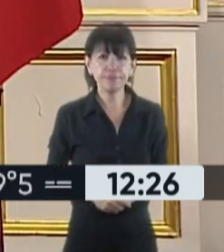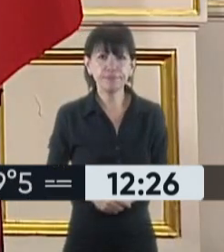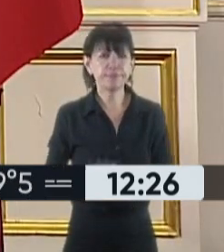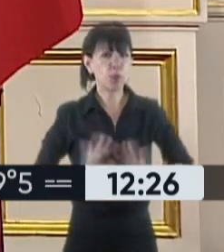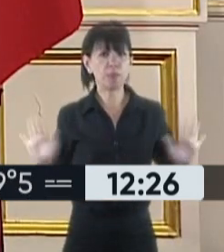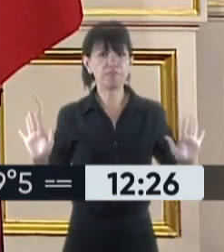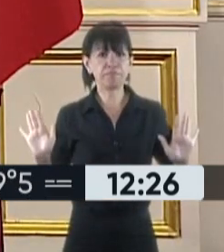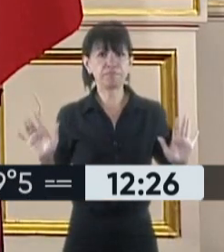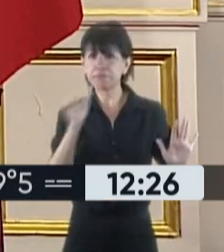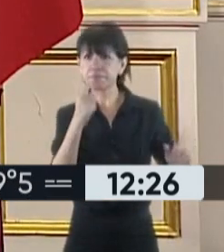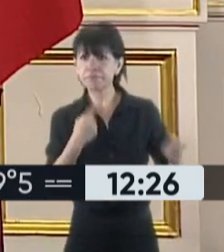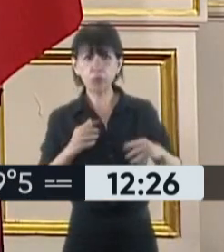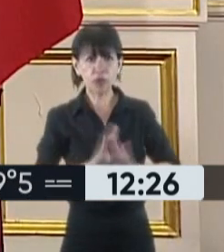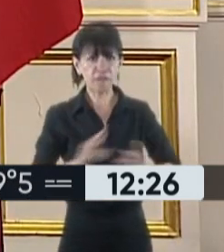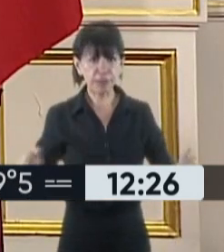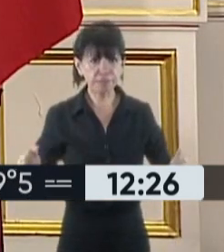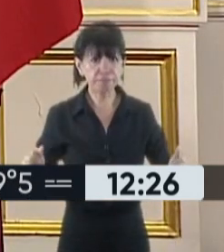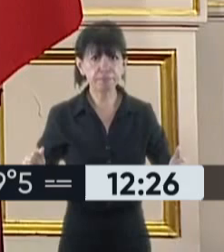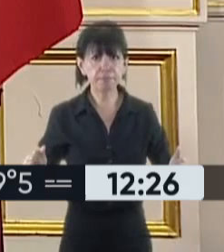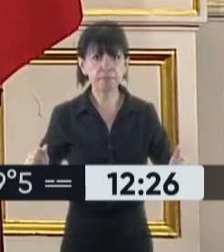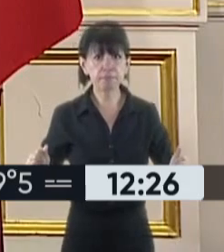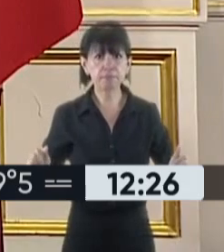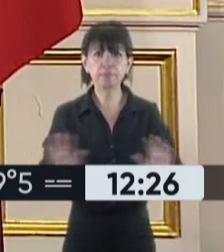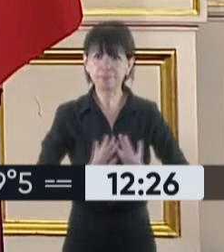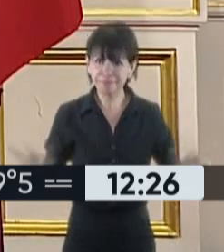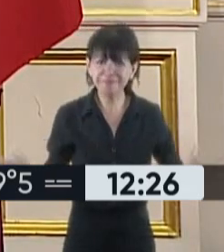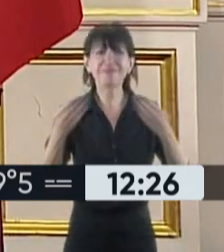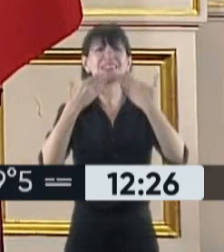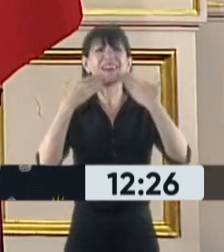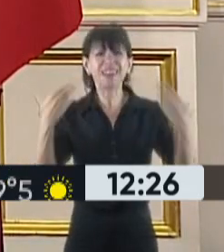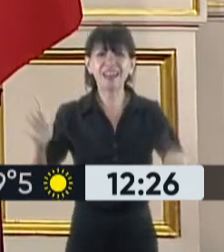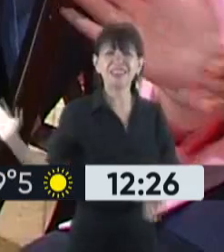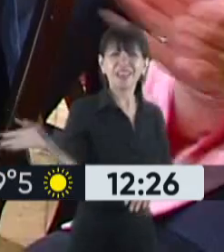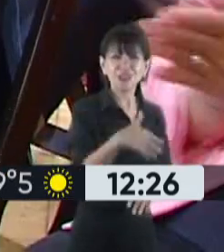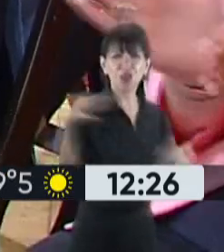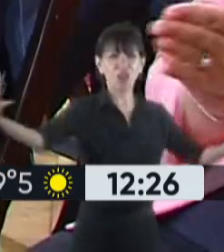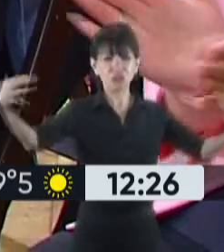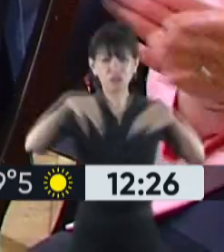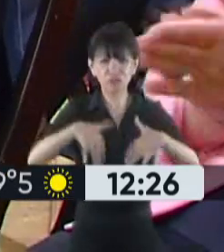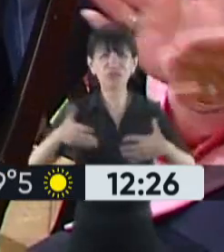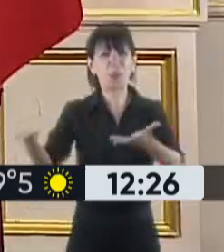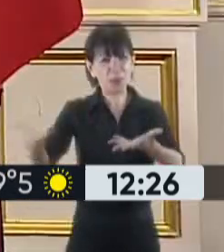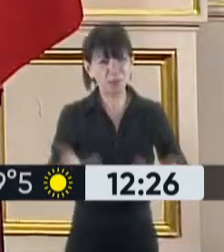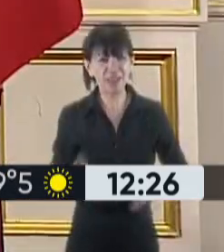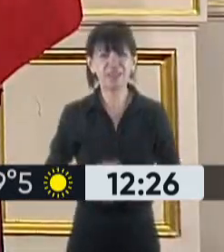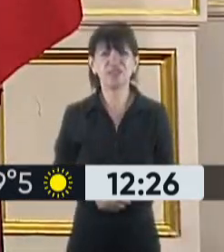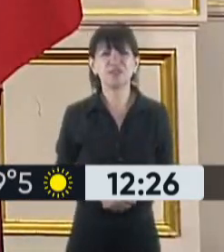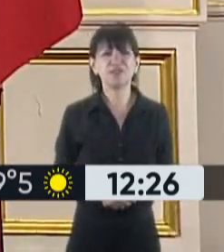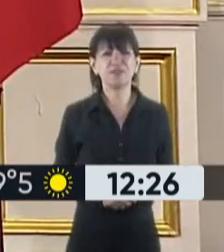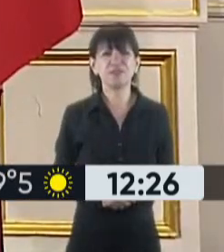Muy bien, creo que no hay más preguntas. Hago de locutor yo. Bueno, gracias a todos y todas por estar acá. Presidente, bienvenido.